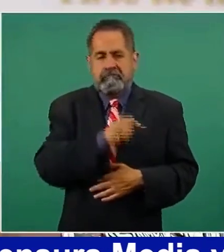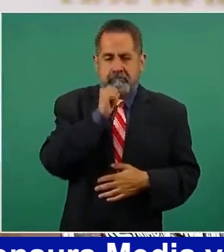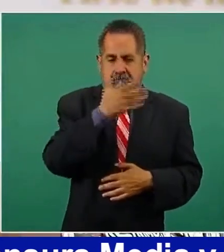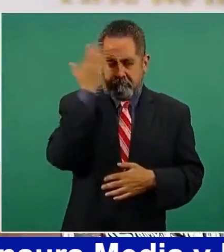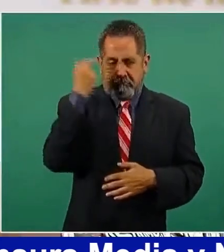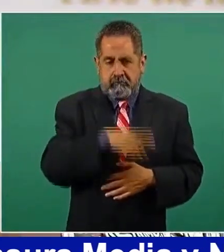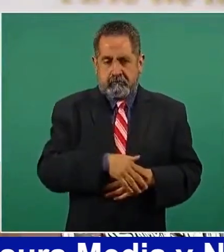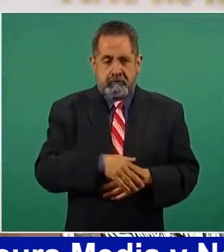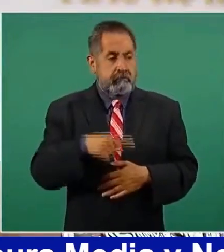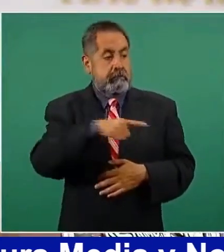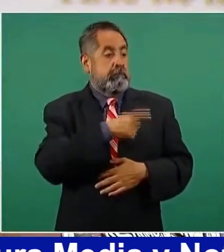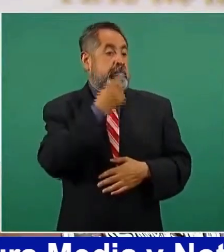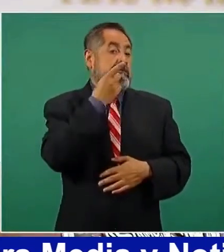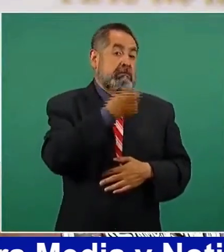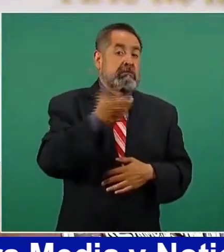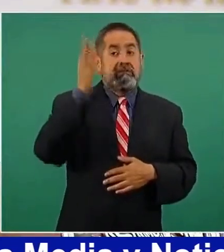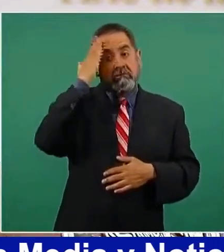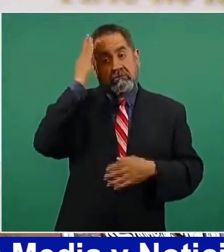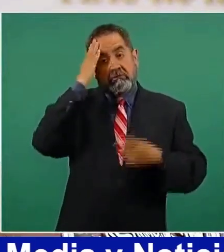hablan de caudillismo